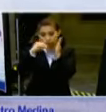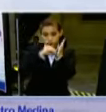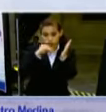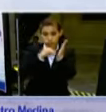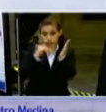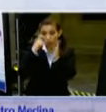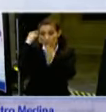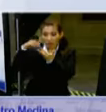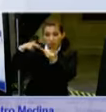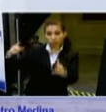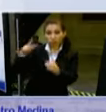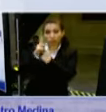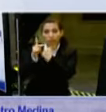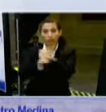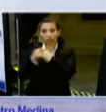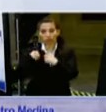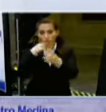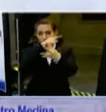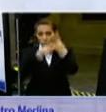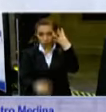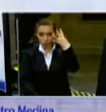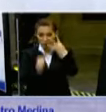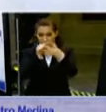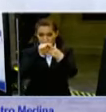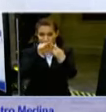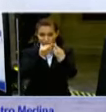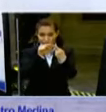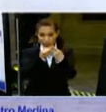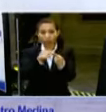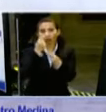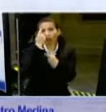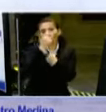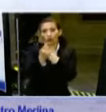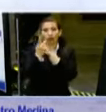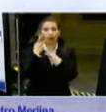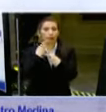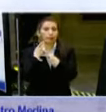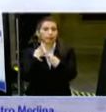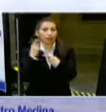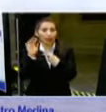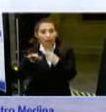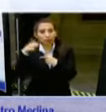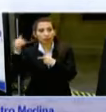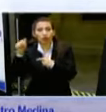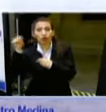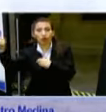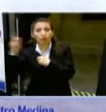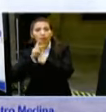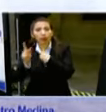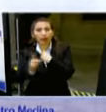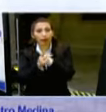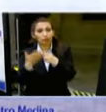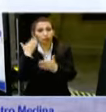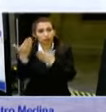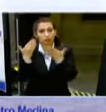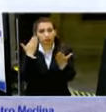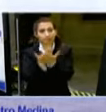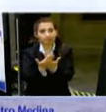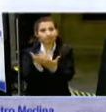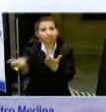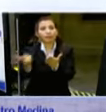yo resumiría en 4 grandes elementos. El primero era una política exterior, una diplomacia mexicana al servicio de